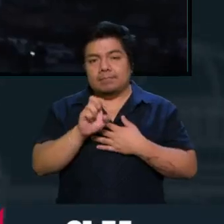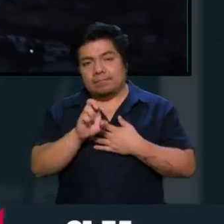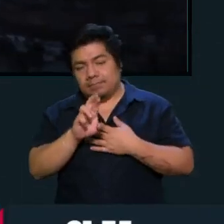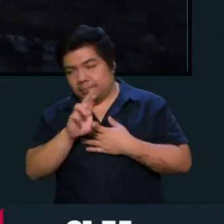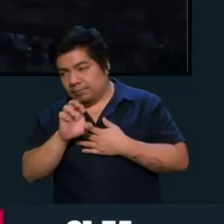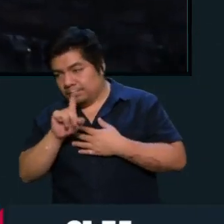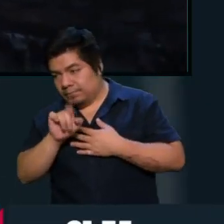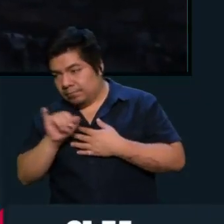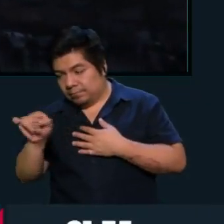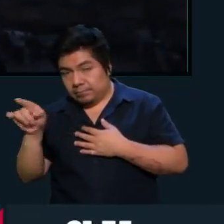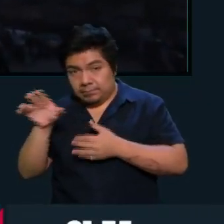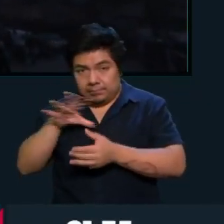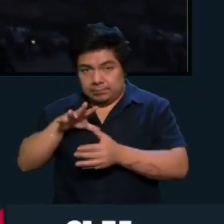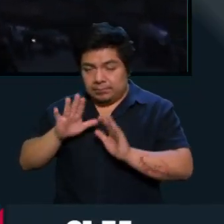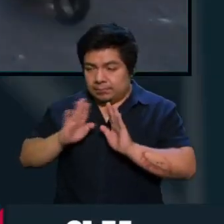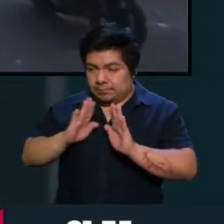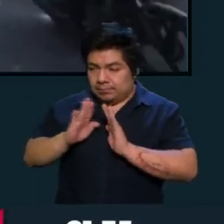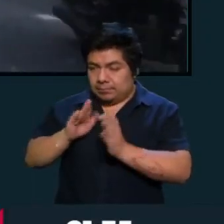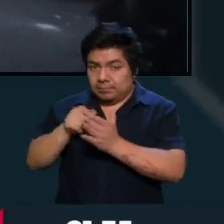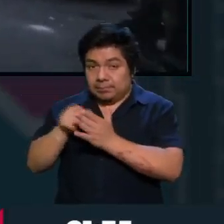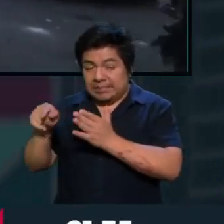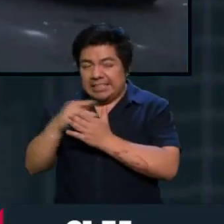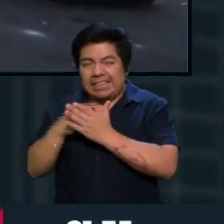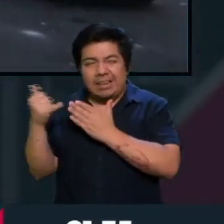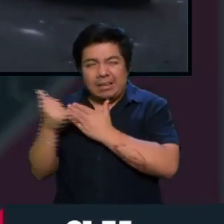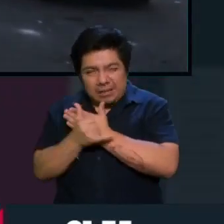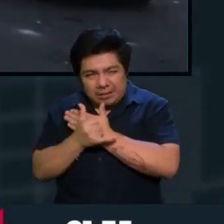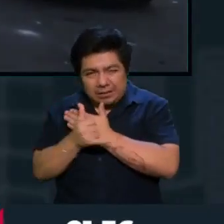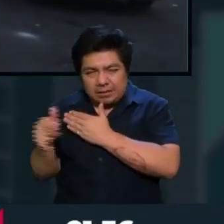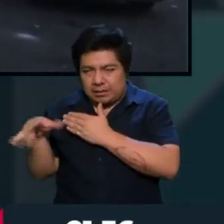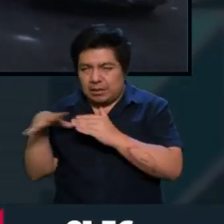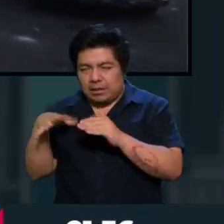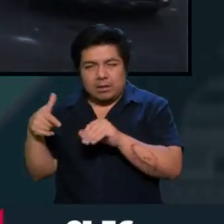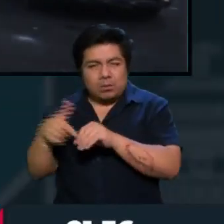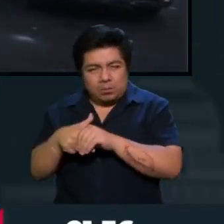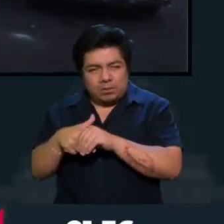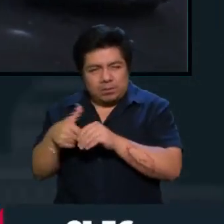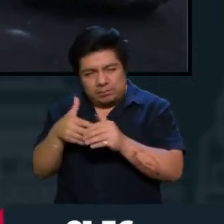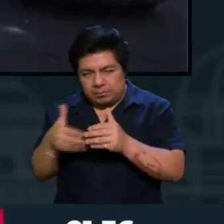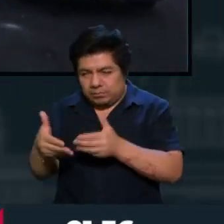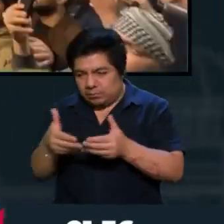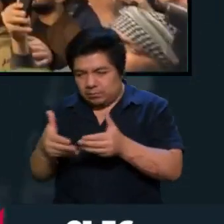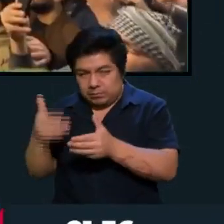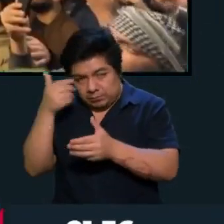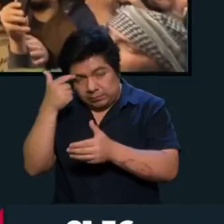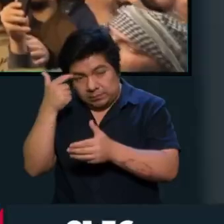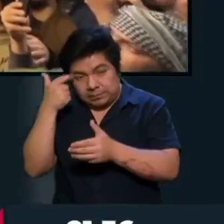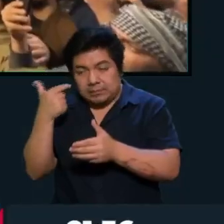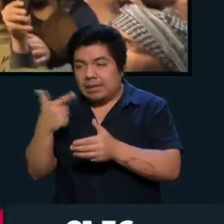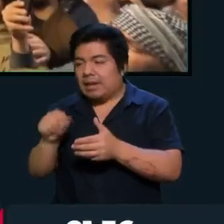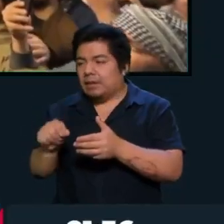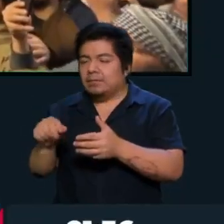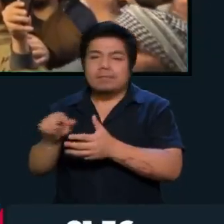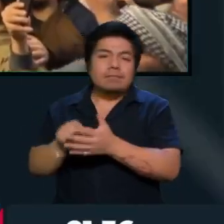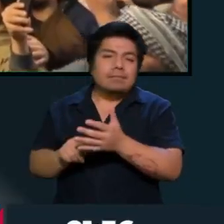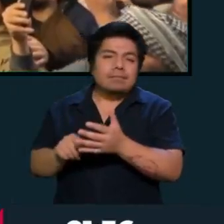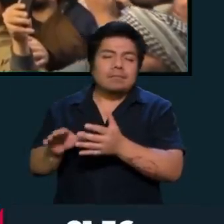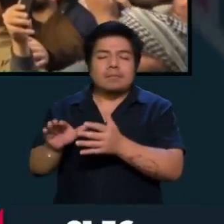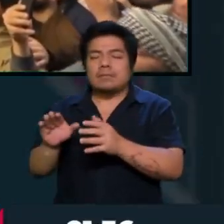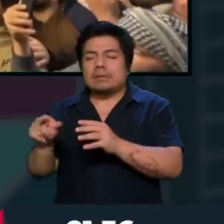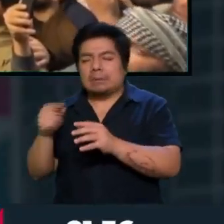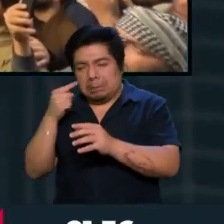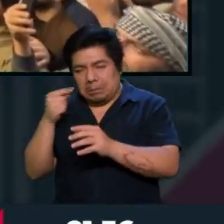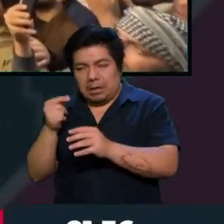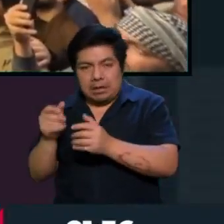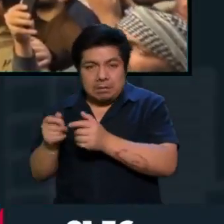tiene una base militar en Qatar y tienen un proyecto, un gasoducto que está de alguna manera en ciernes,